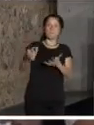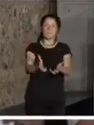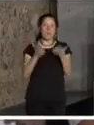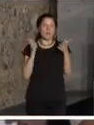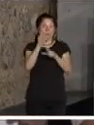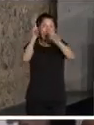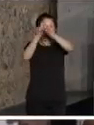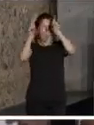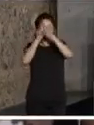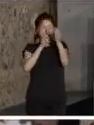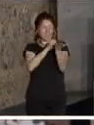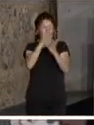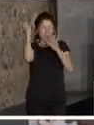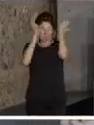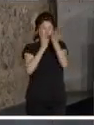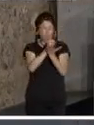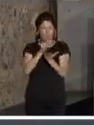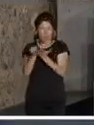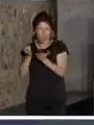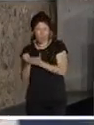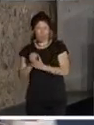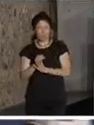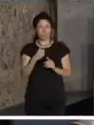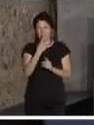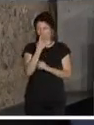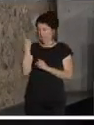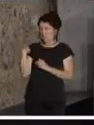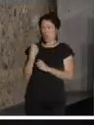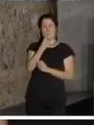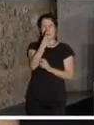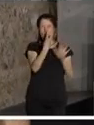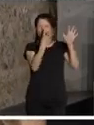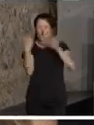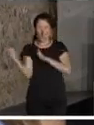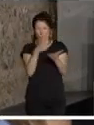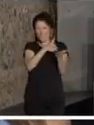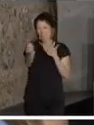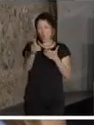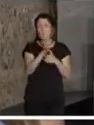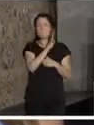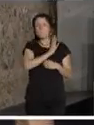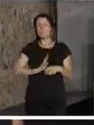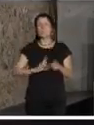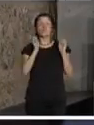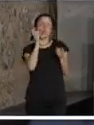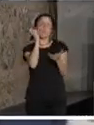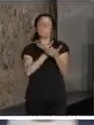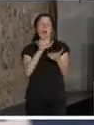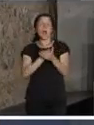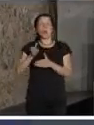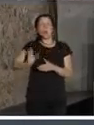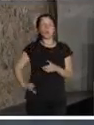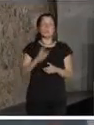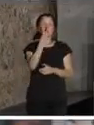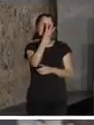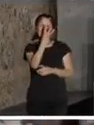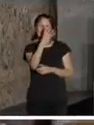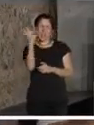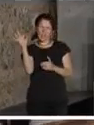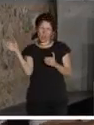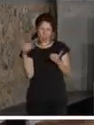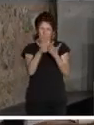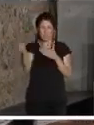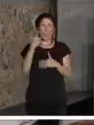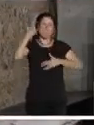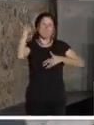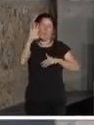de los empresarios agrícolas ascendieron el último año a 1800 millones mientras que solo pagaron salarios 300 millones